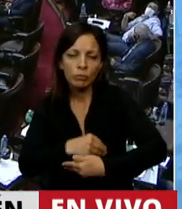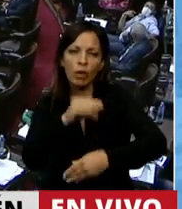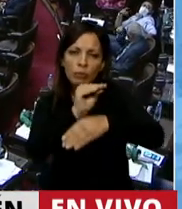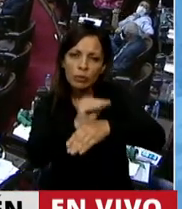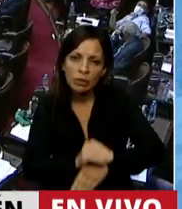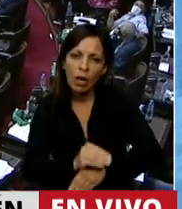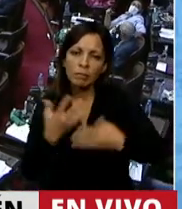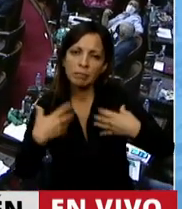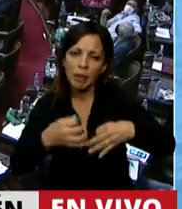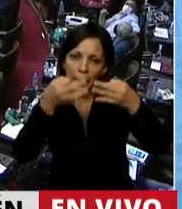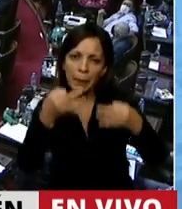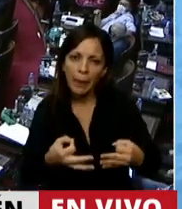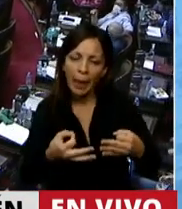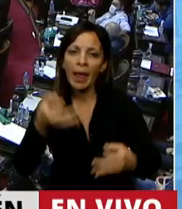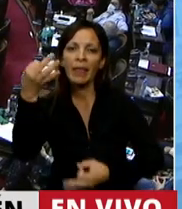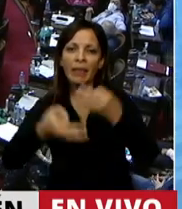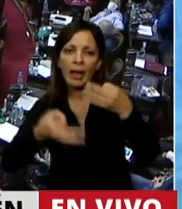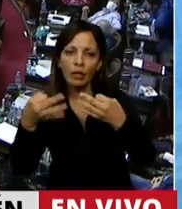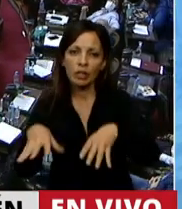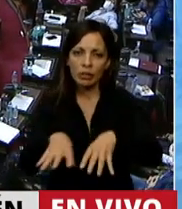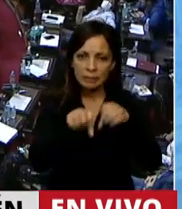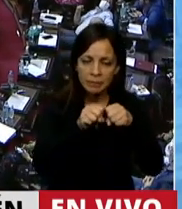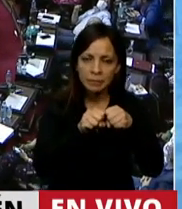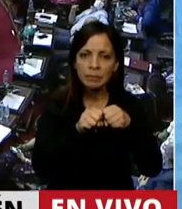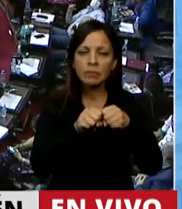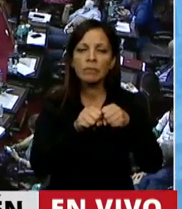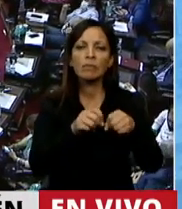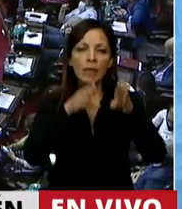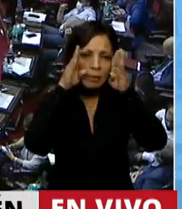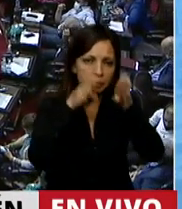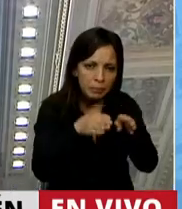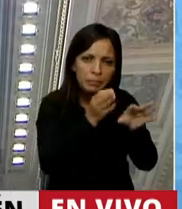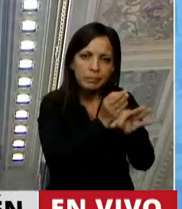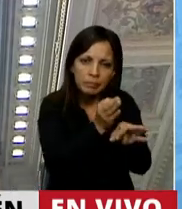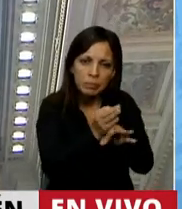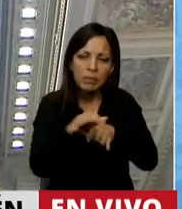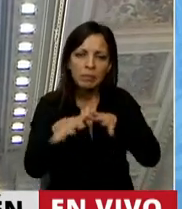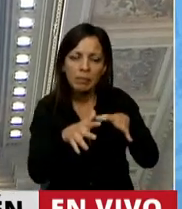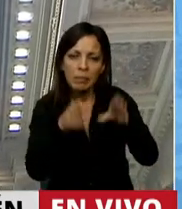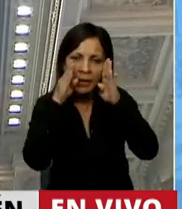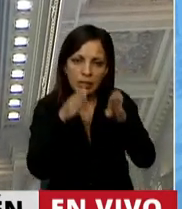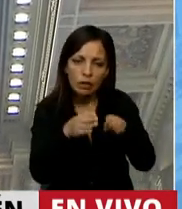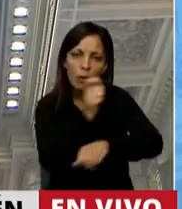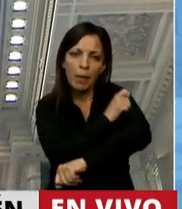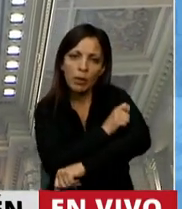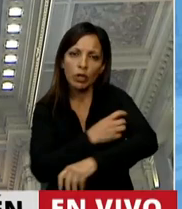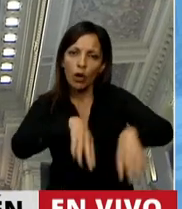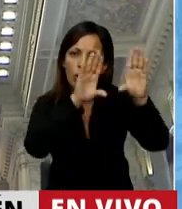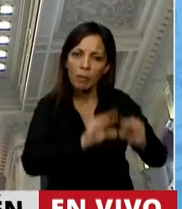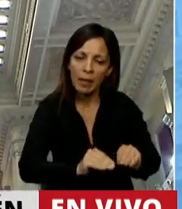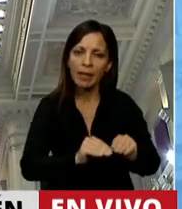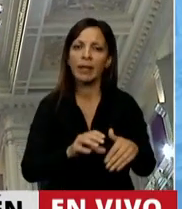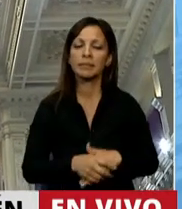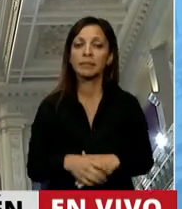alimentación saludable, diagnóstico temprano, crianza activa, vacunación efectiva y oportuna.